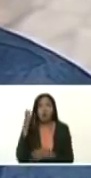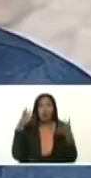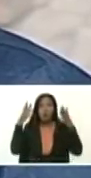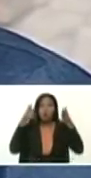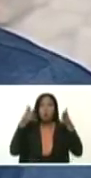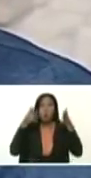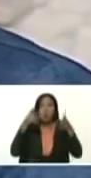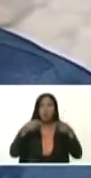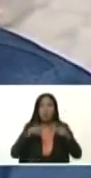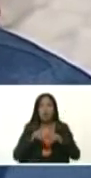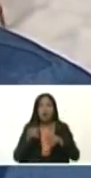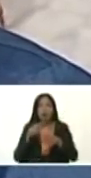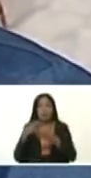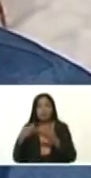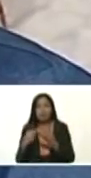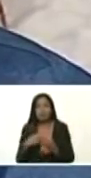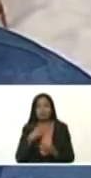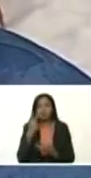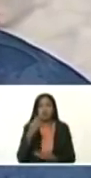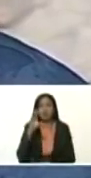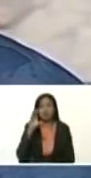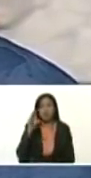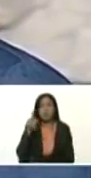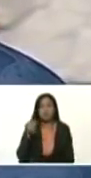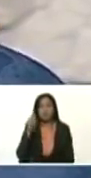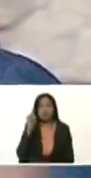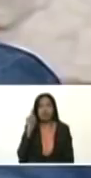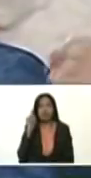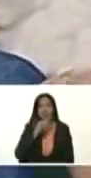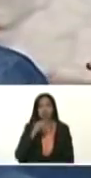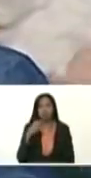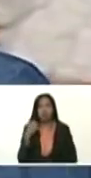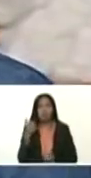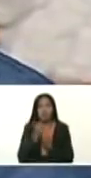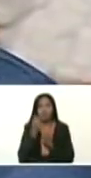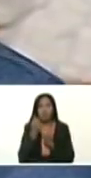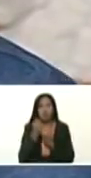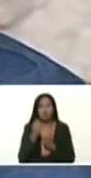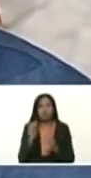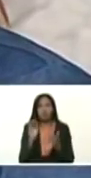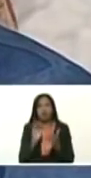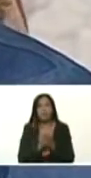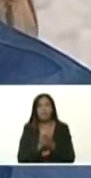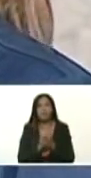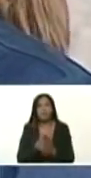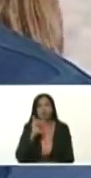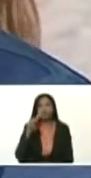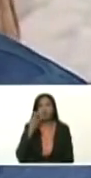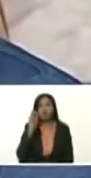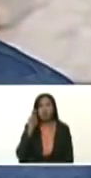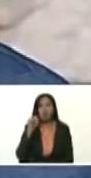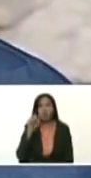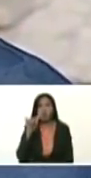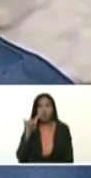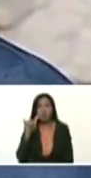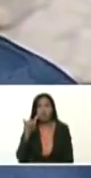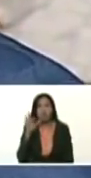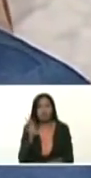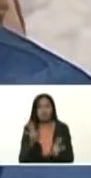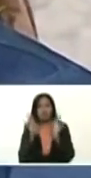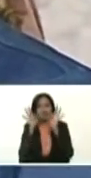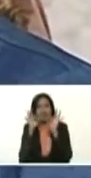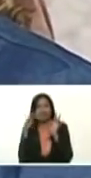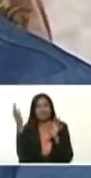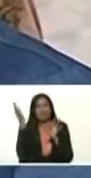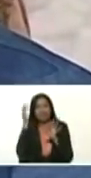y formación a los miembros y voceros de los CPT. Ahí nos está apoyando el camarada Johnny Hernández, Correcto. Que está especializado